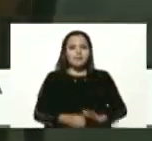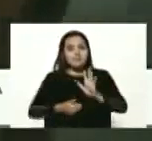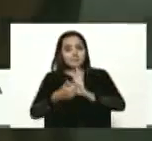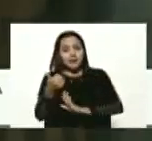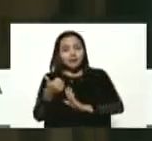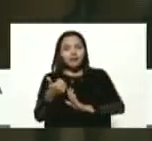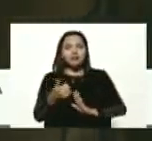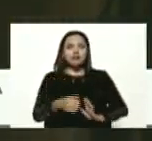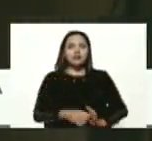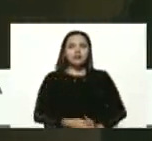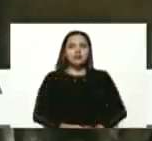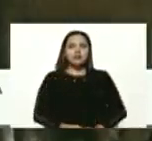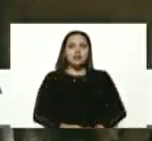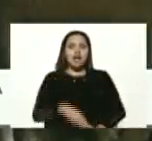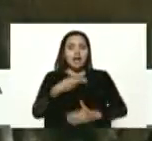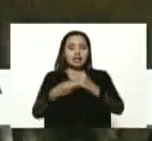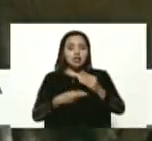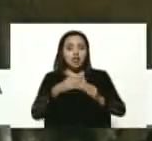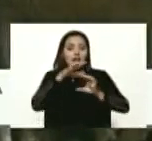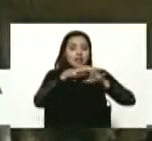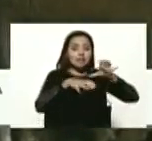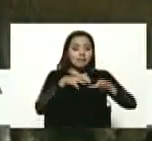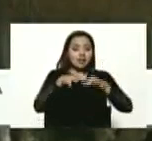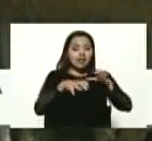donde todos los machos